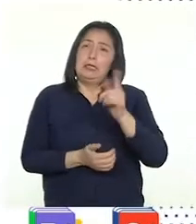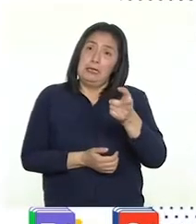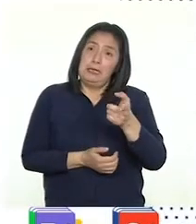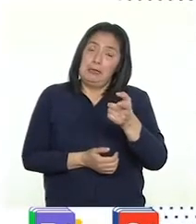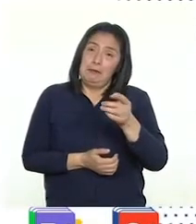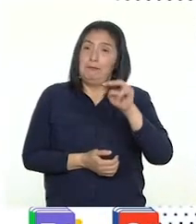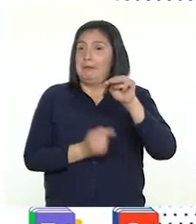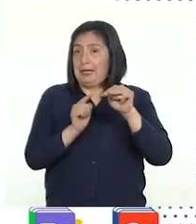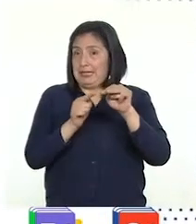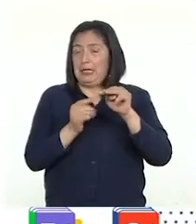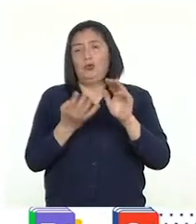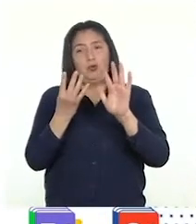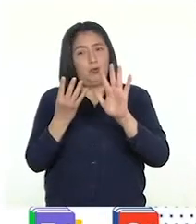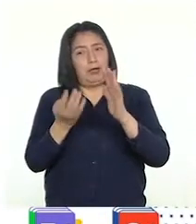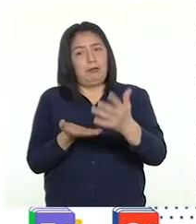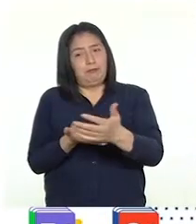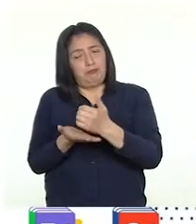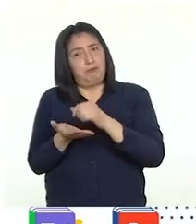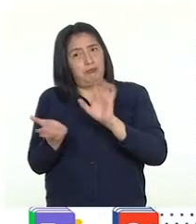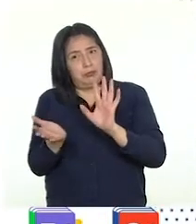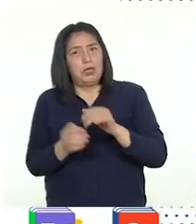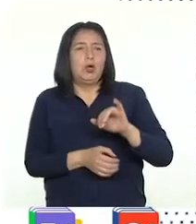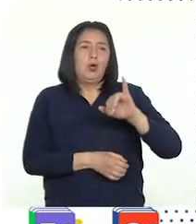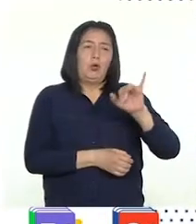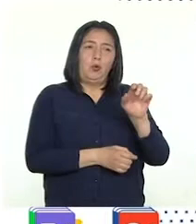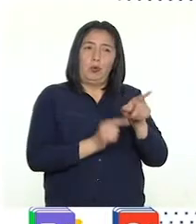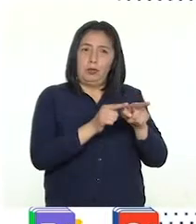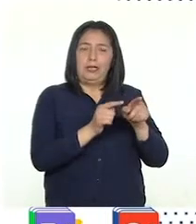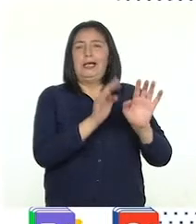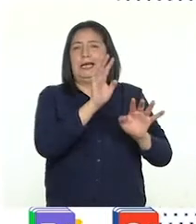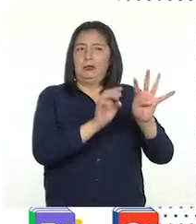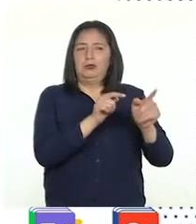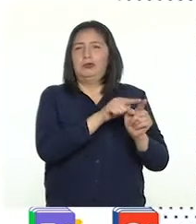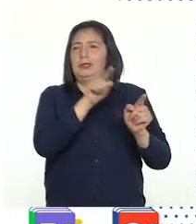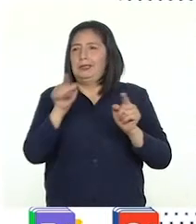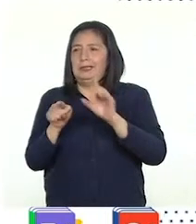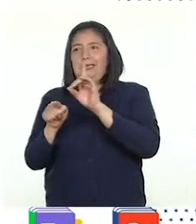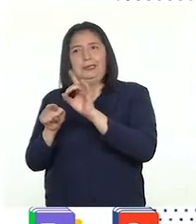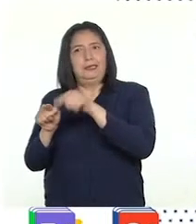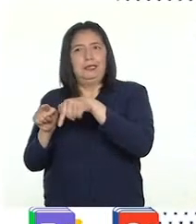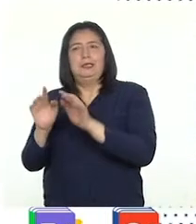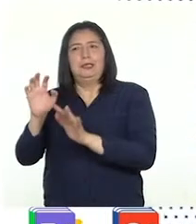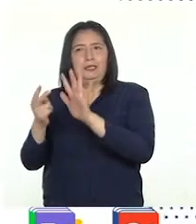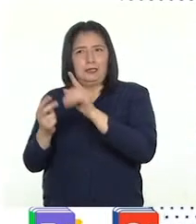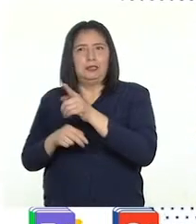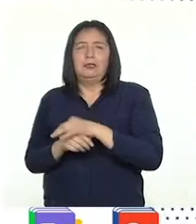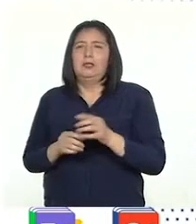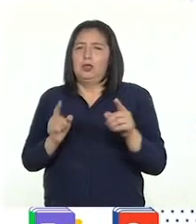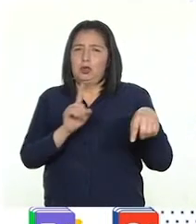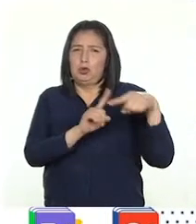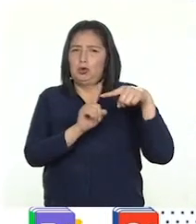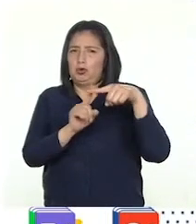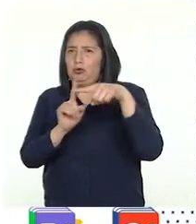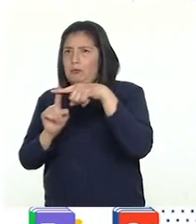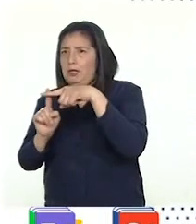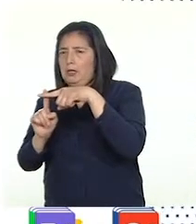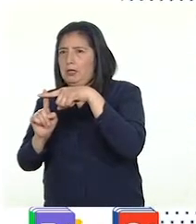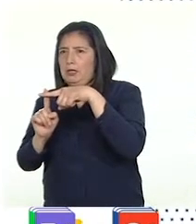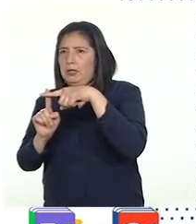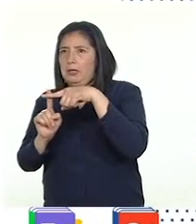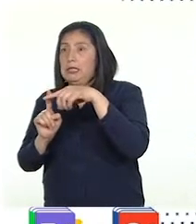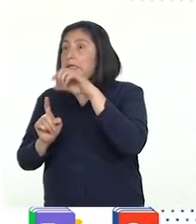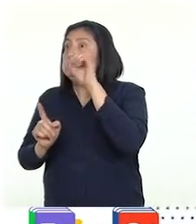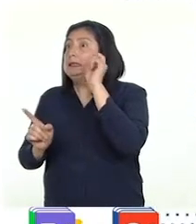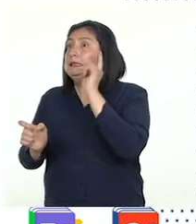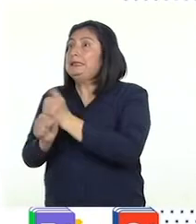Si Mariano hubiera recogido 9 piedritas, Julia tendría 14 y Daniela 17. Al sumar,